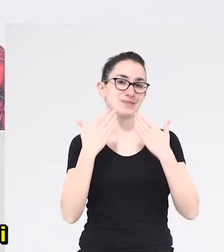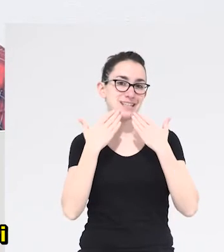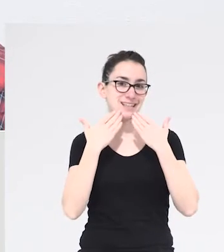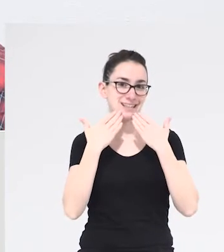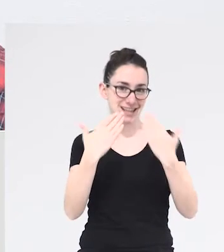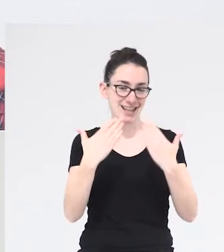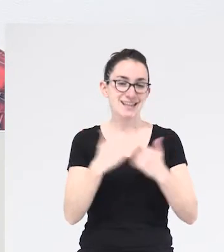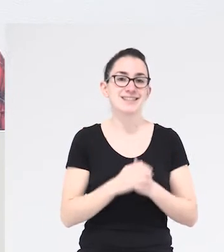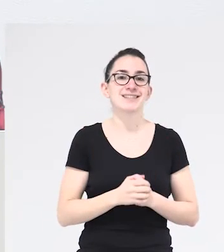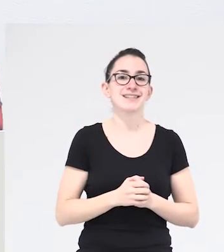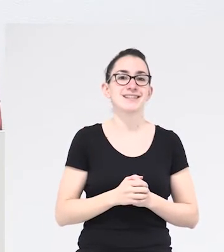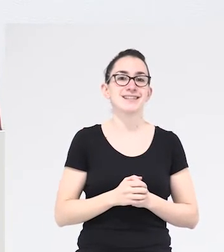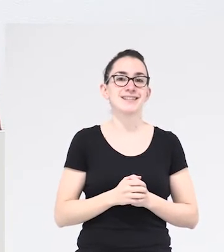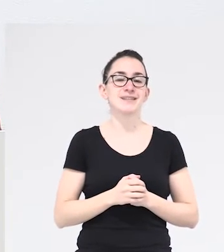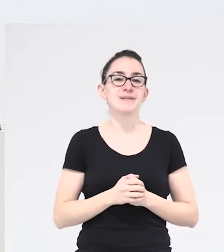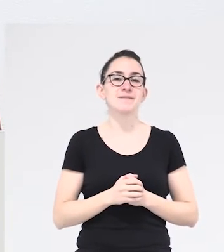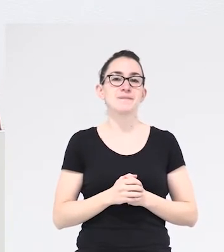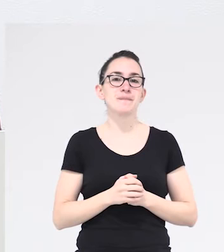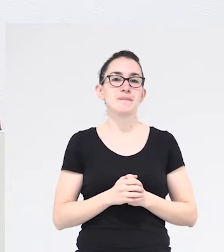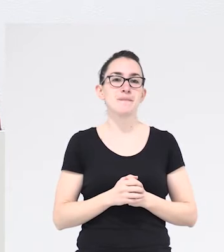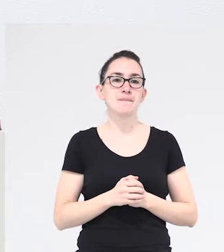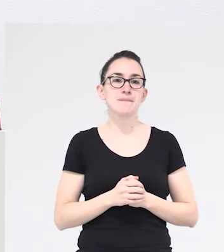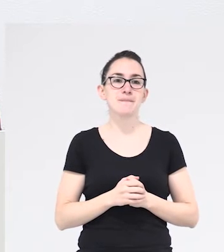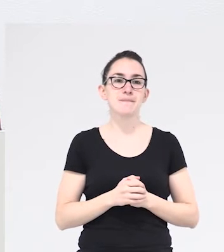da gonbidapena